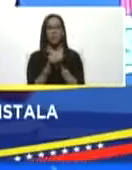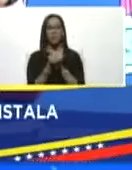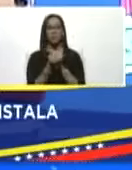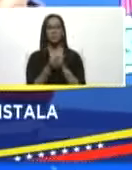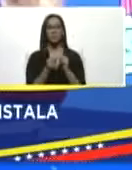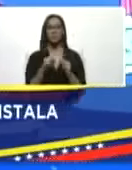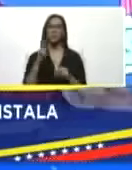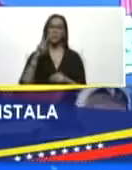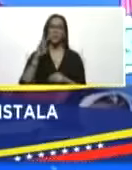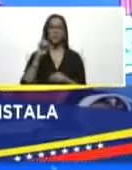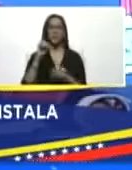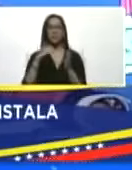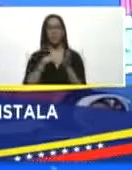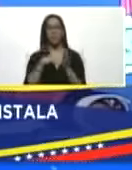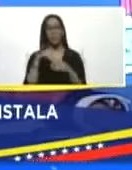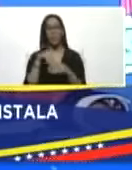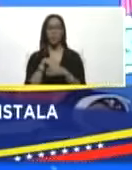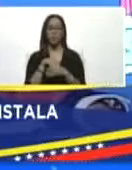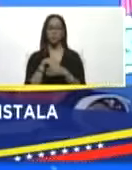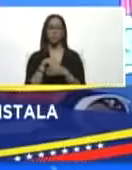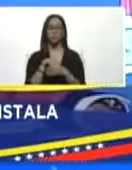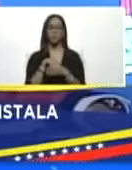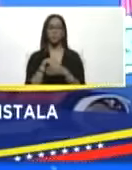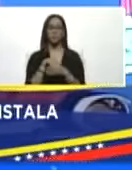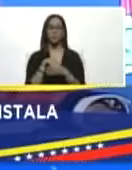por 20.000 votos.